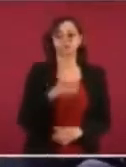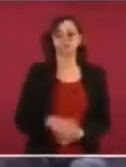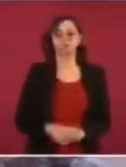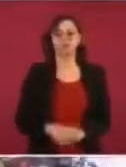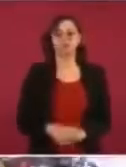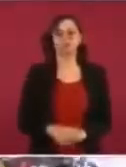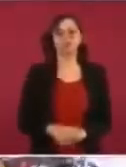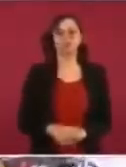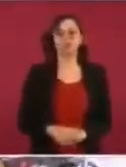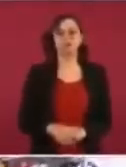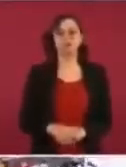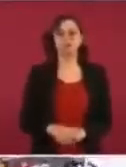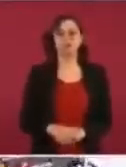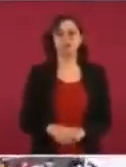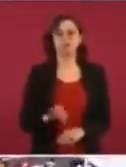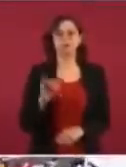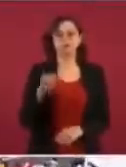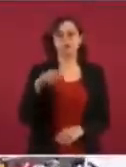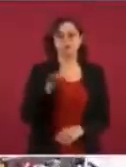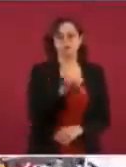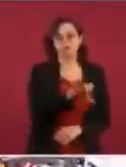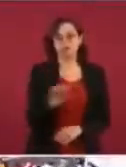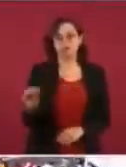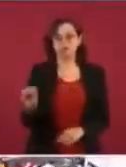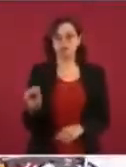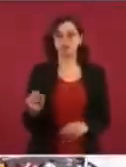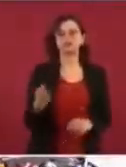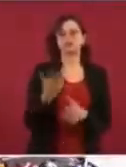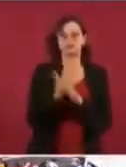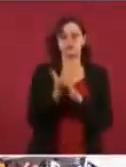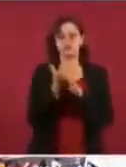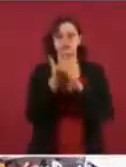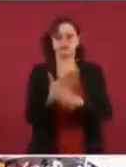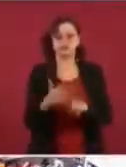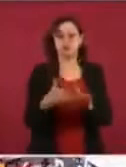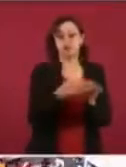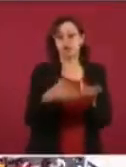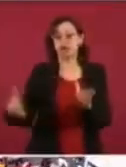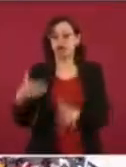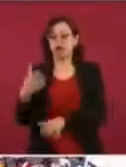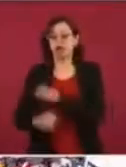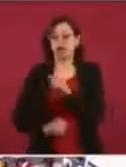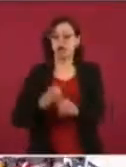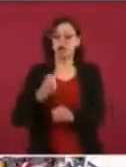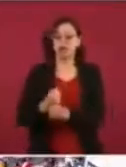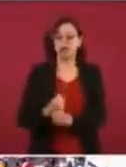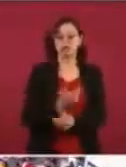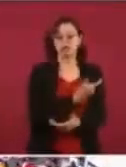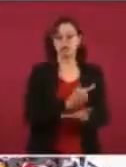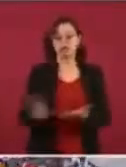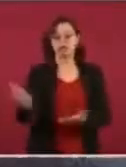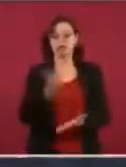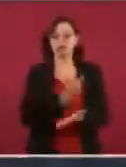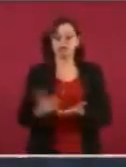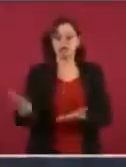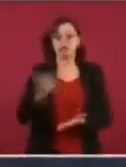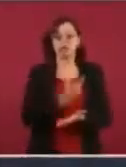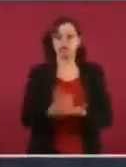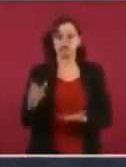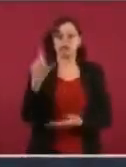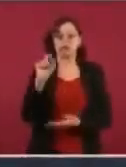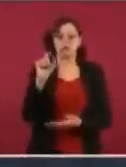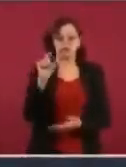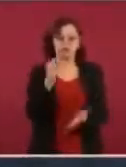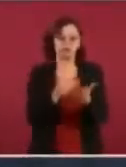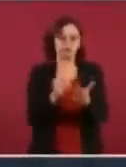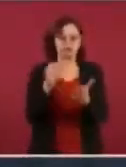Según el IMSS, durante nuestro gobierno, el promedio del salario obtenido por sus